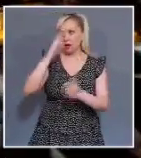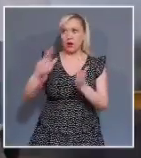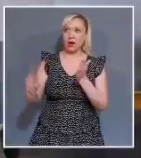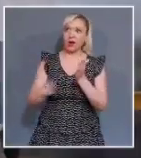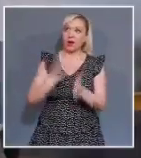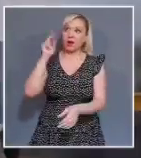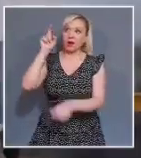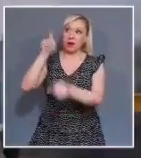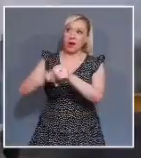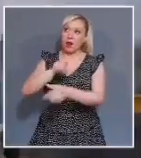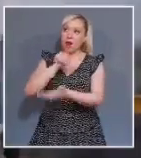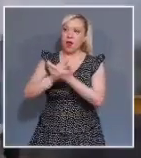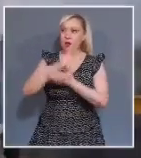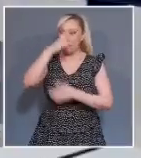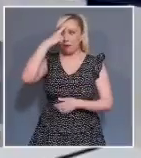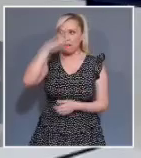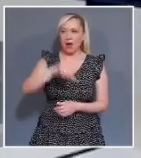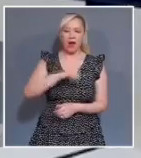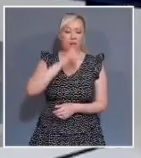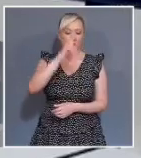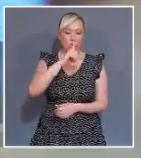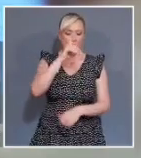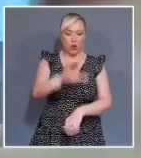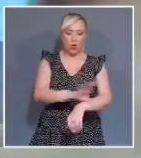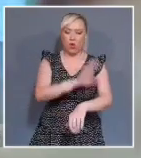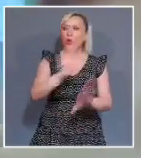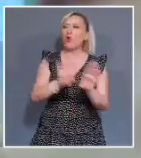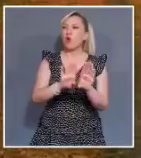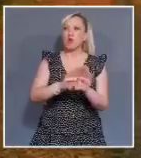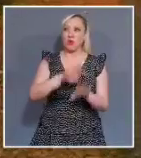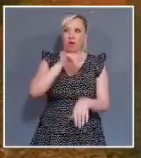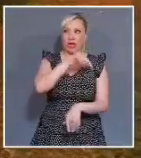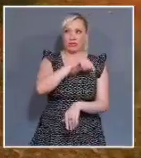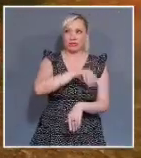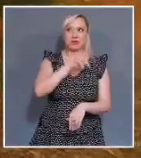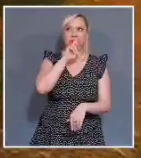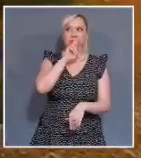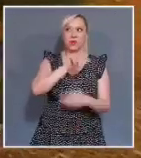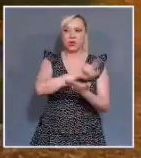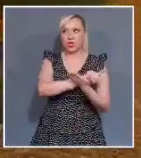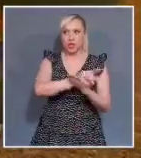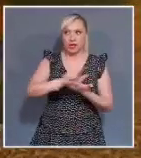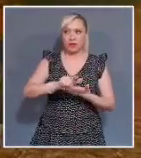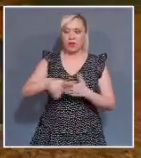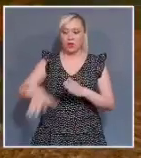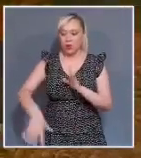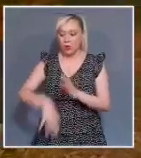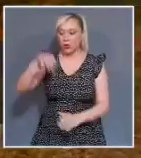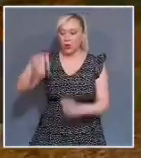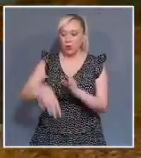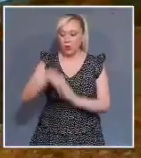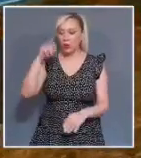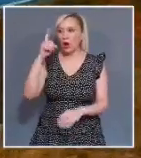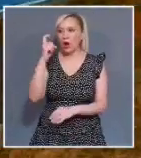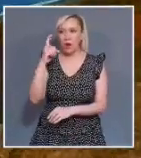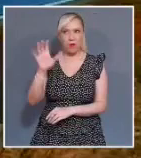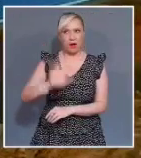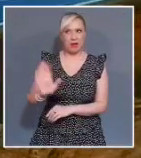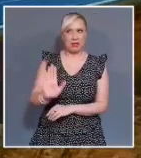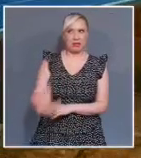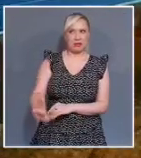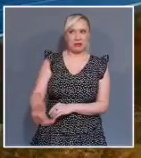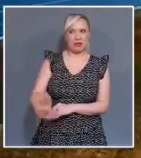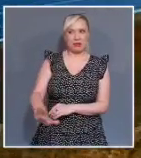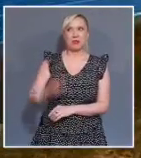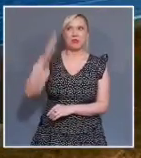eléctrica mediante tecnologías limpias para 2024. Del 2021 al 2022, la reducción en la